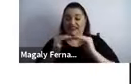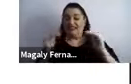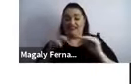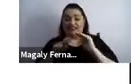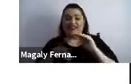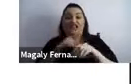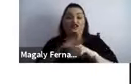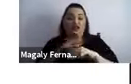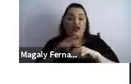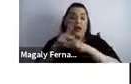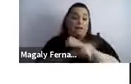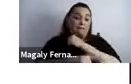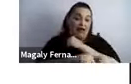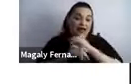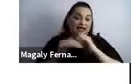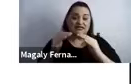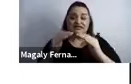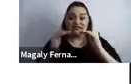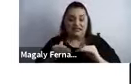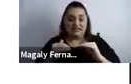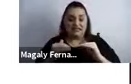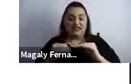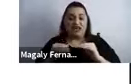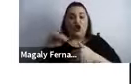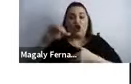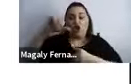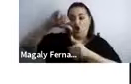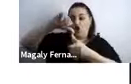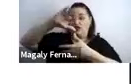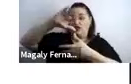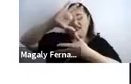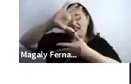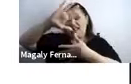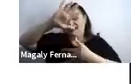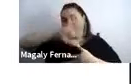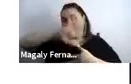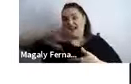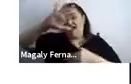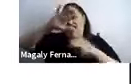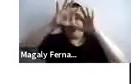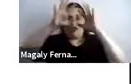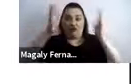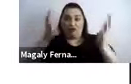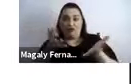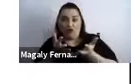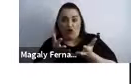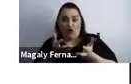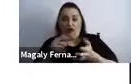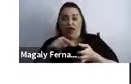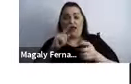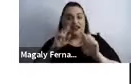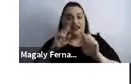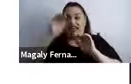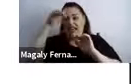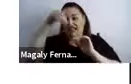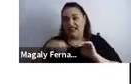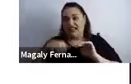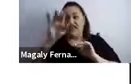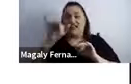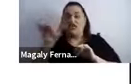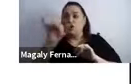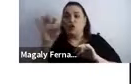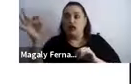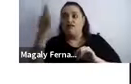por debajo del nivel continental, este continente esté por debajo del nivel global de las curvas de equidad. Y de igual manera puede